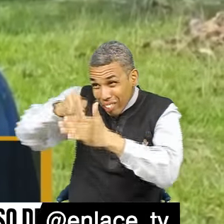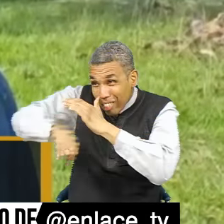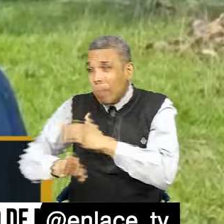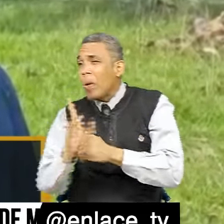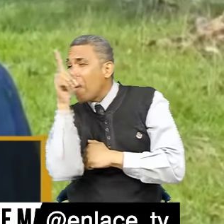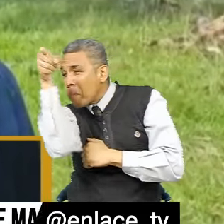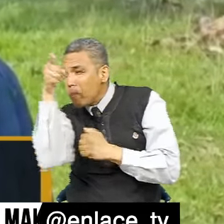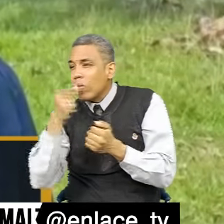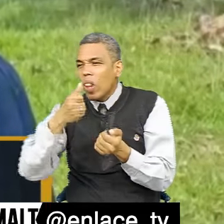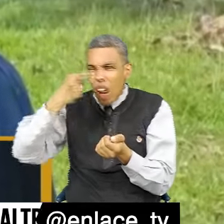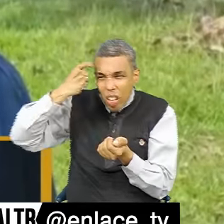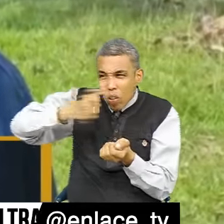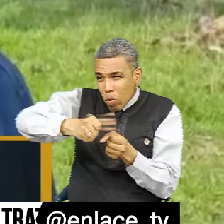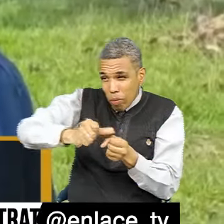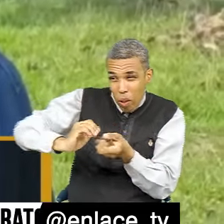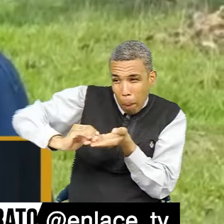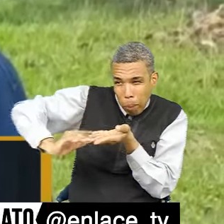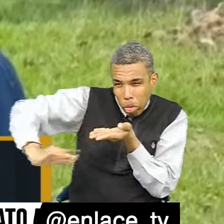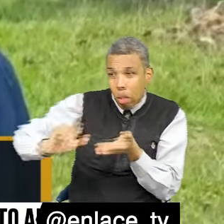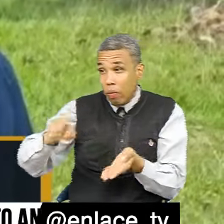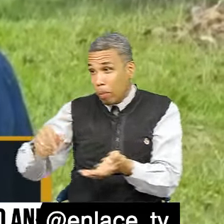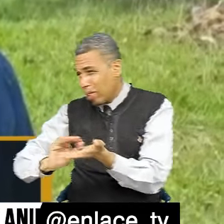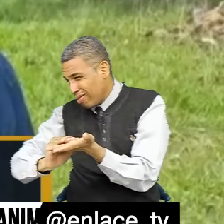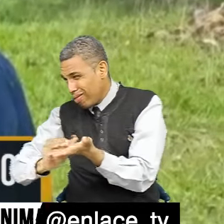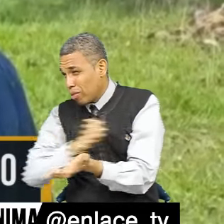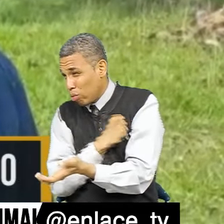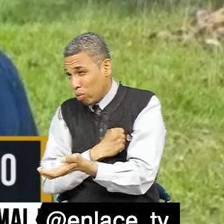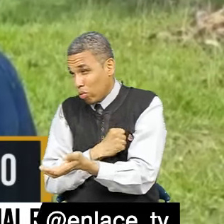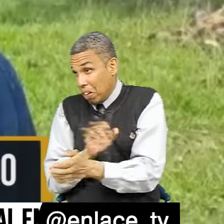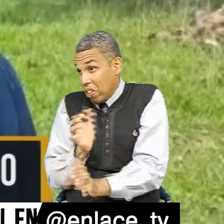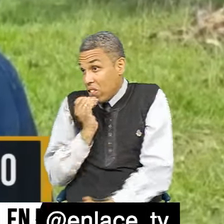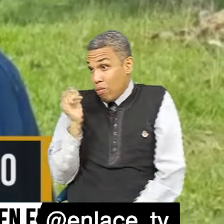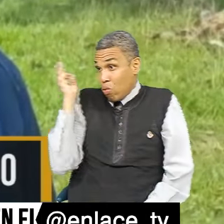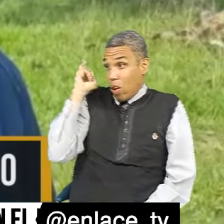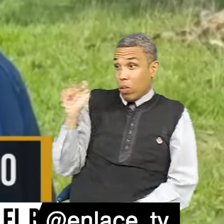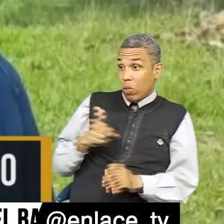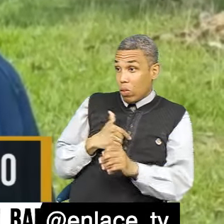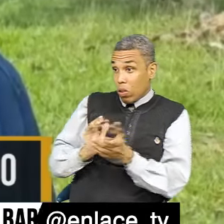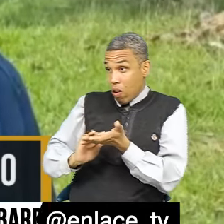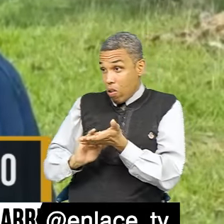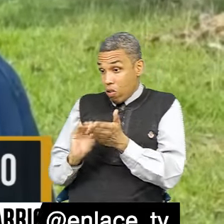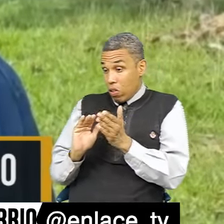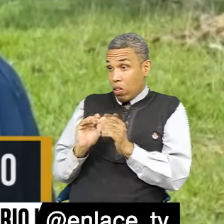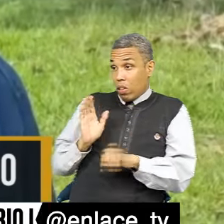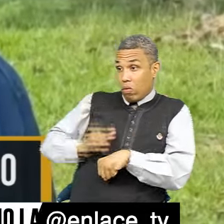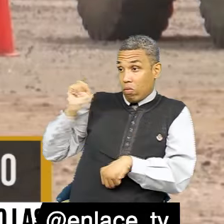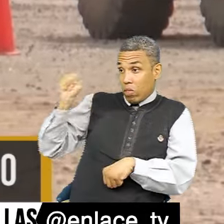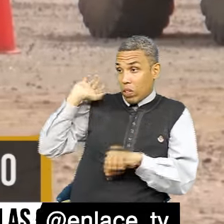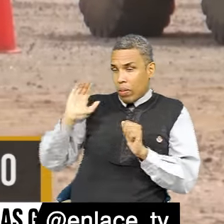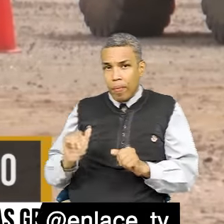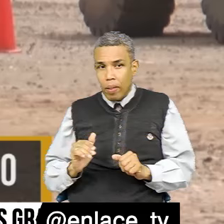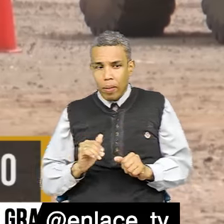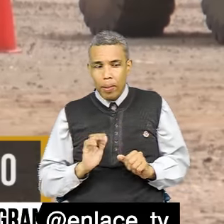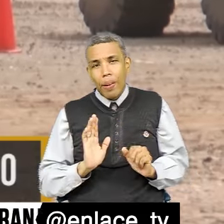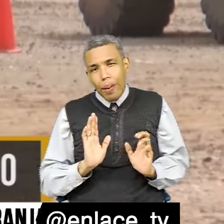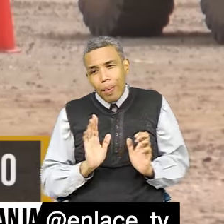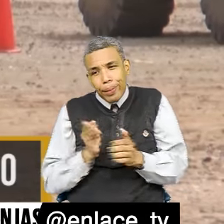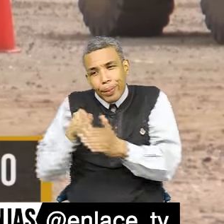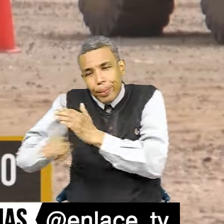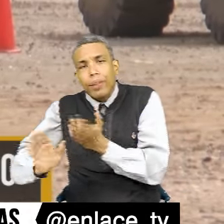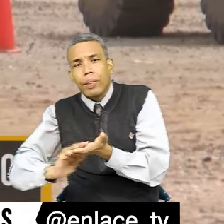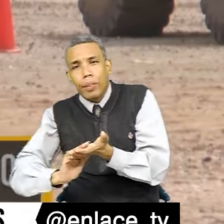que, apelando a su responsabilidad social y ambiental, nos permita hacer el control de este afloramiento. Esta compañía adelanta